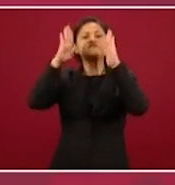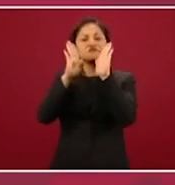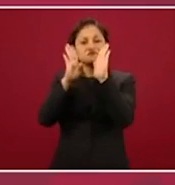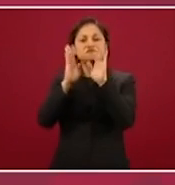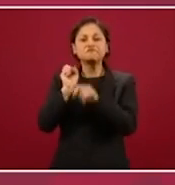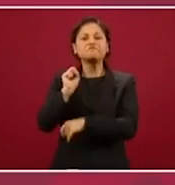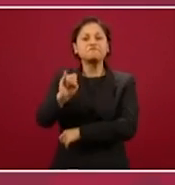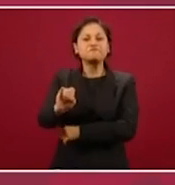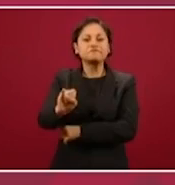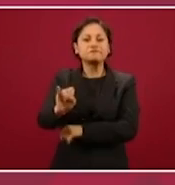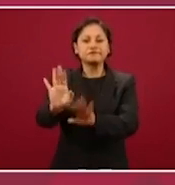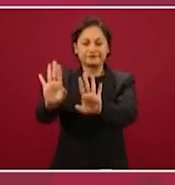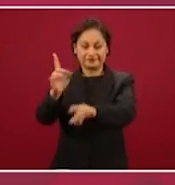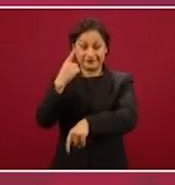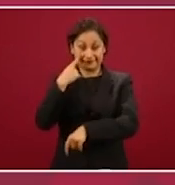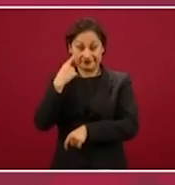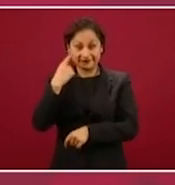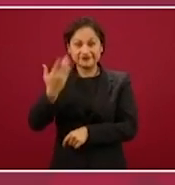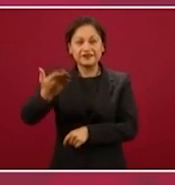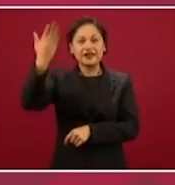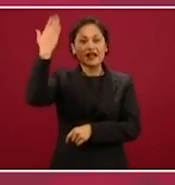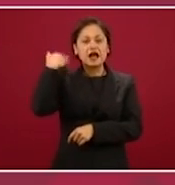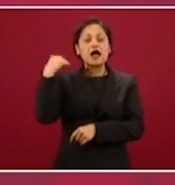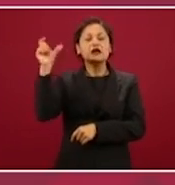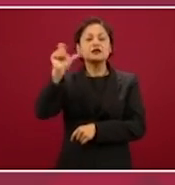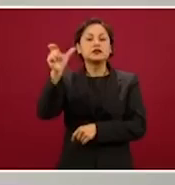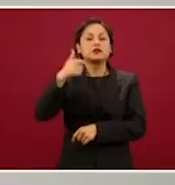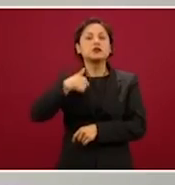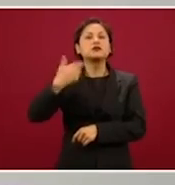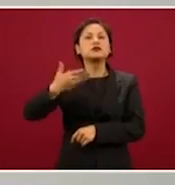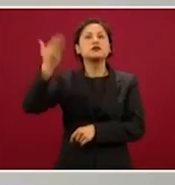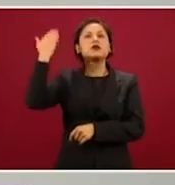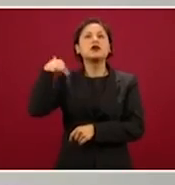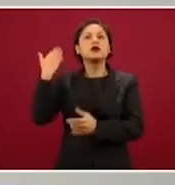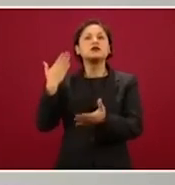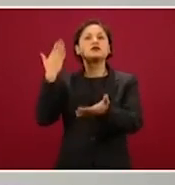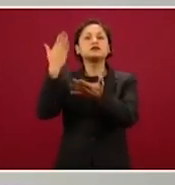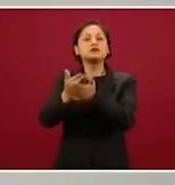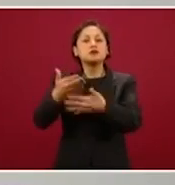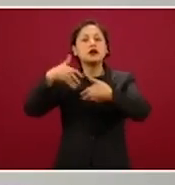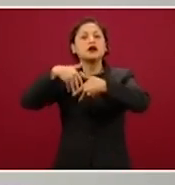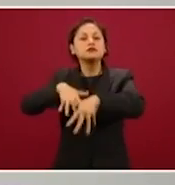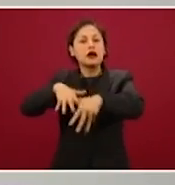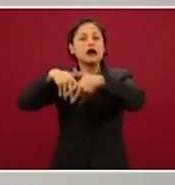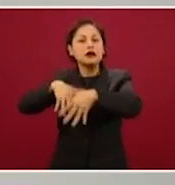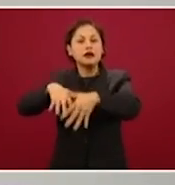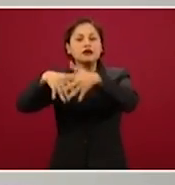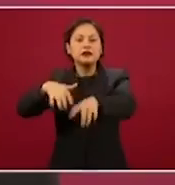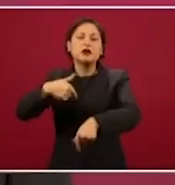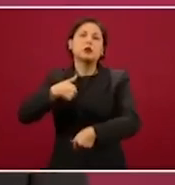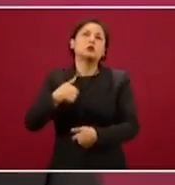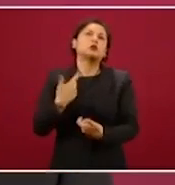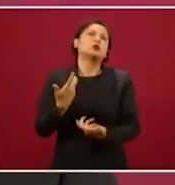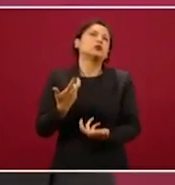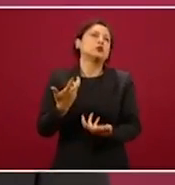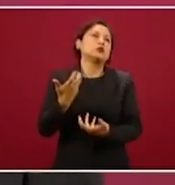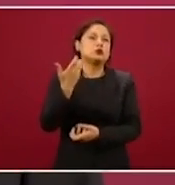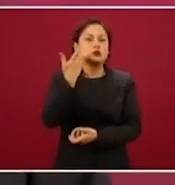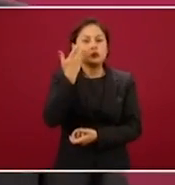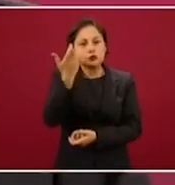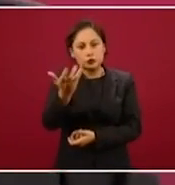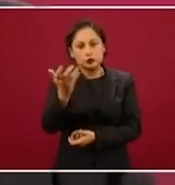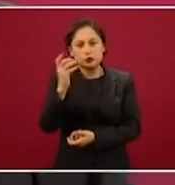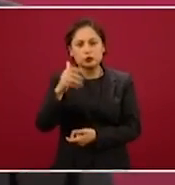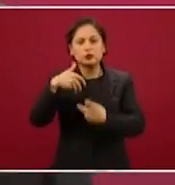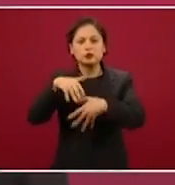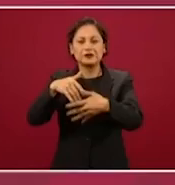decíamos antes, cuando íbamos a las marchas, ahora me encantaría estar de nuevo en lo mismo. ¿Se acuerdan aquello de que el que